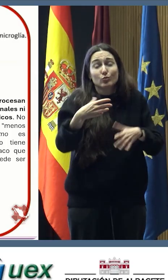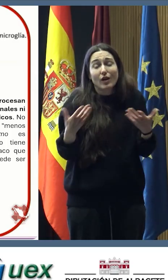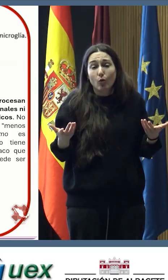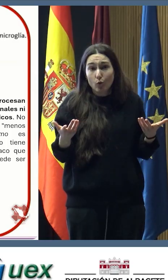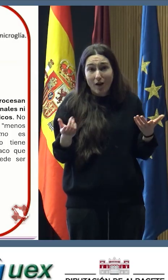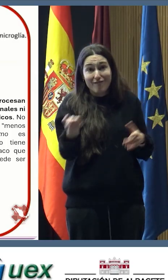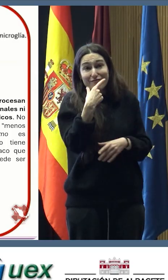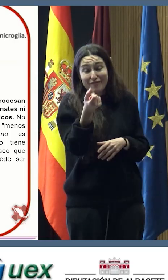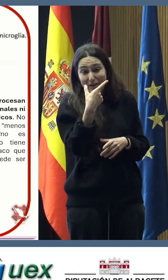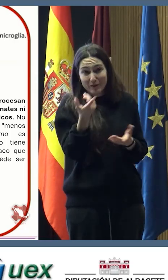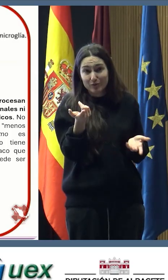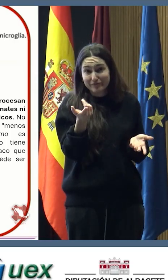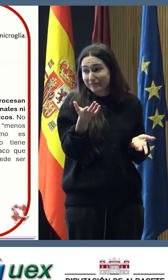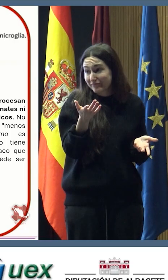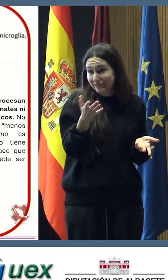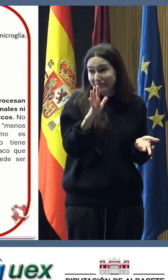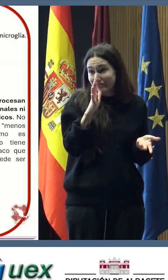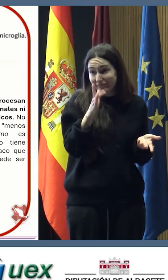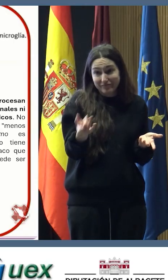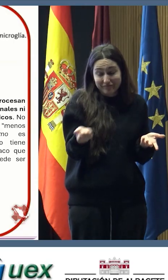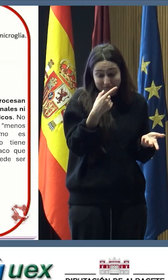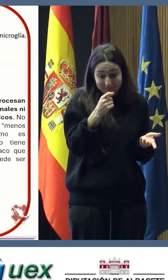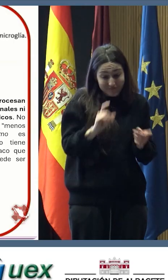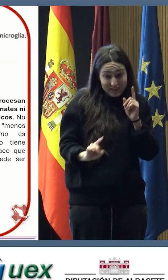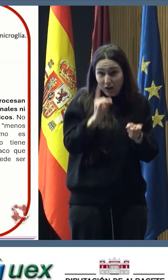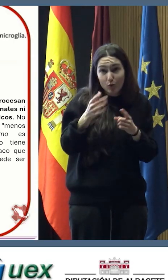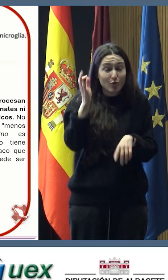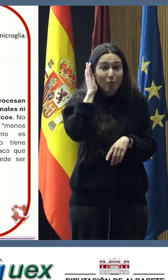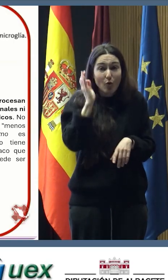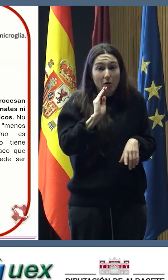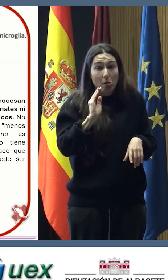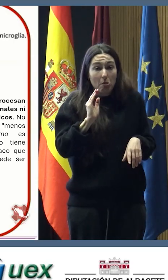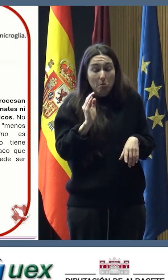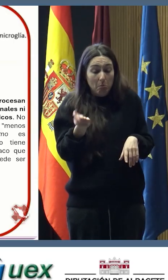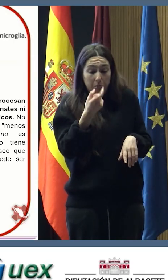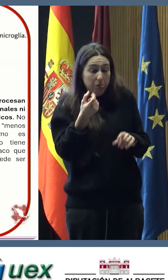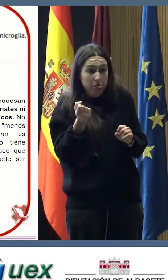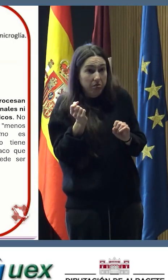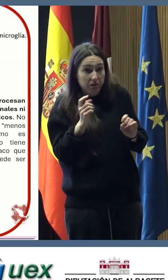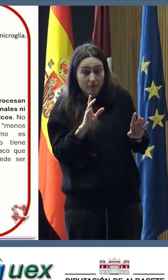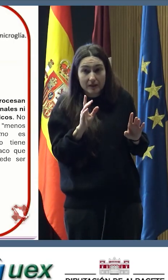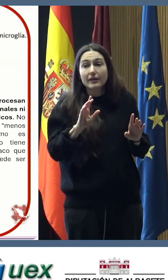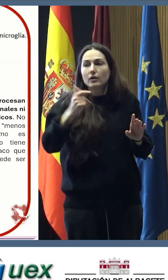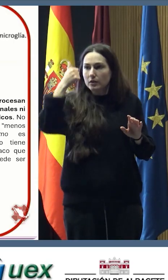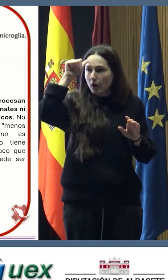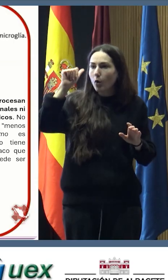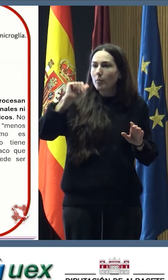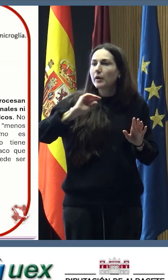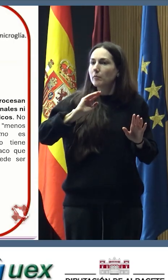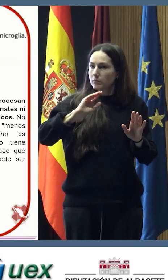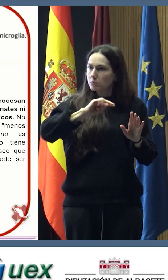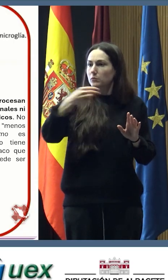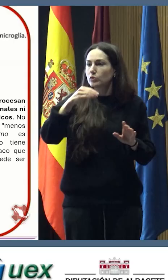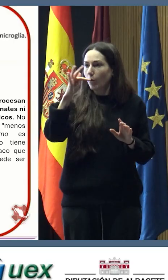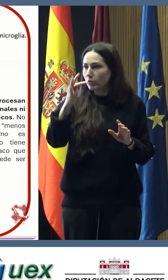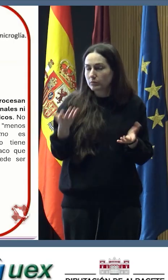en los fármacos, que pueden ser ineficaces en la mujer o en el hombre, o sea, en cualquiera de